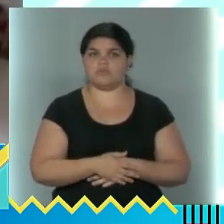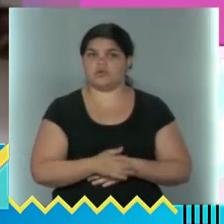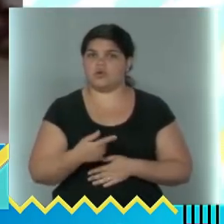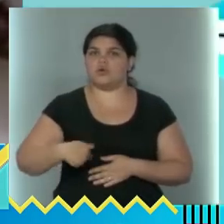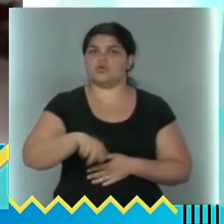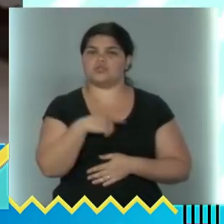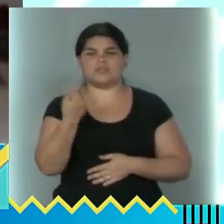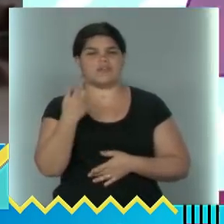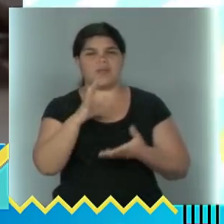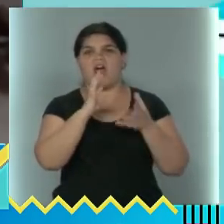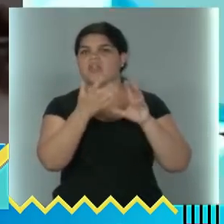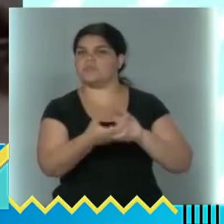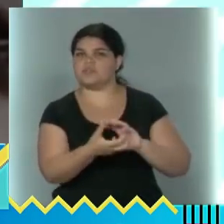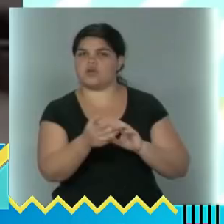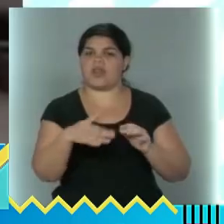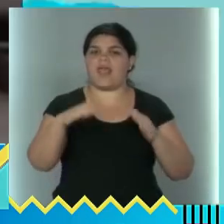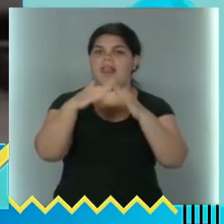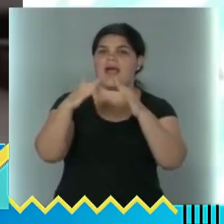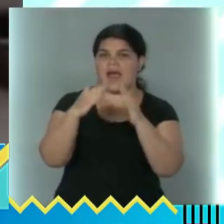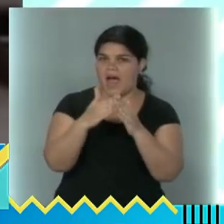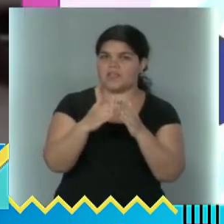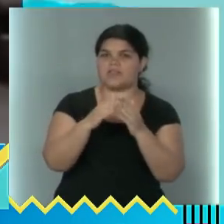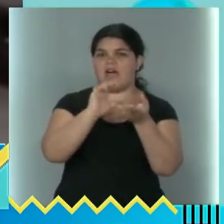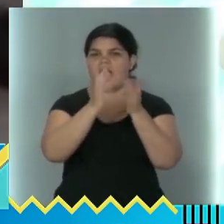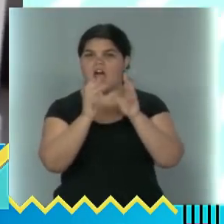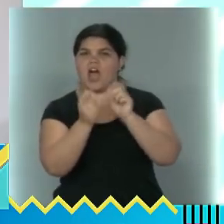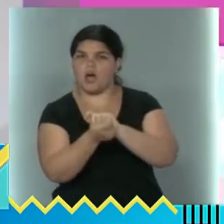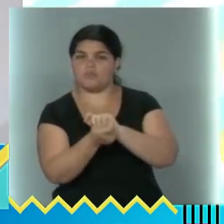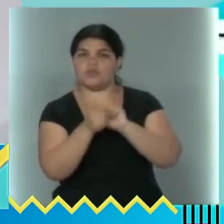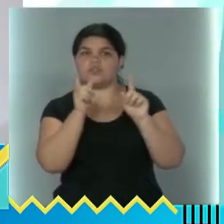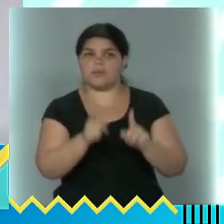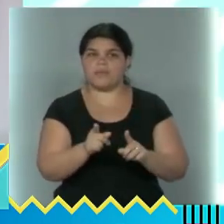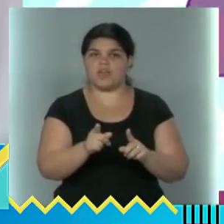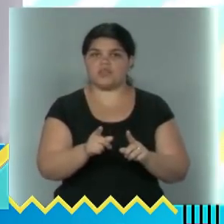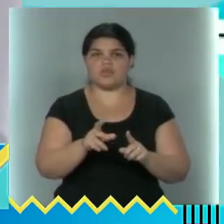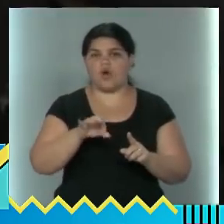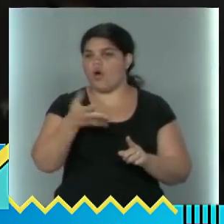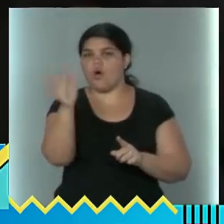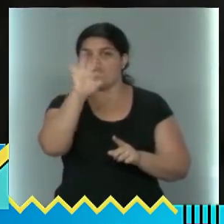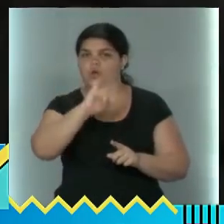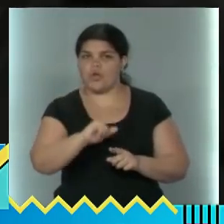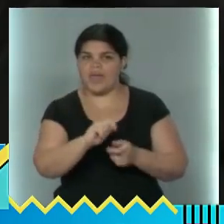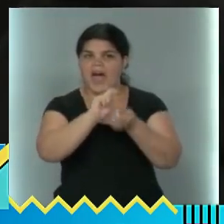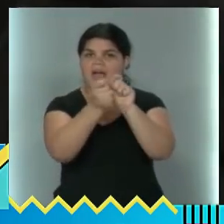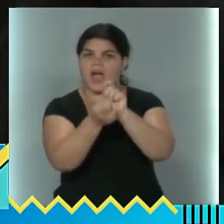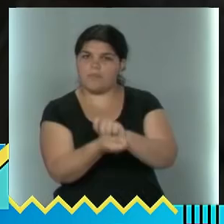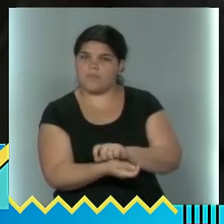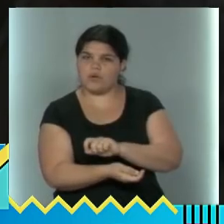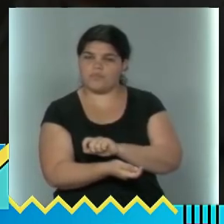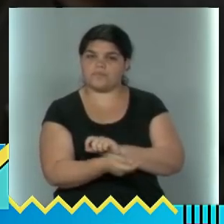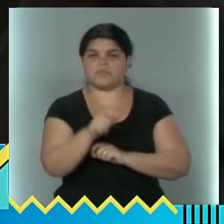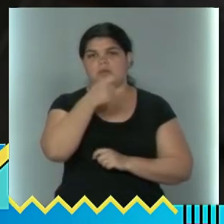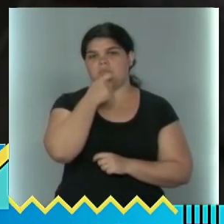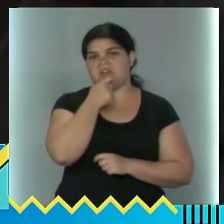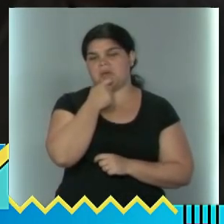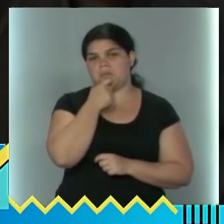veces adaptaciones para el hogar y adaptaciones para la vida cotidiana. El tema de las adaptaciones pueden ser en